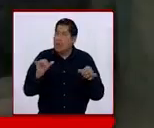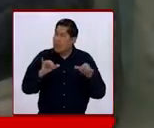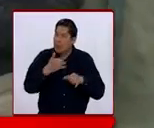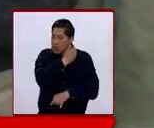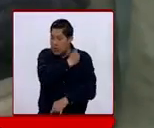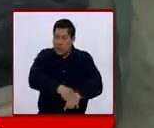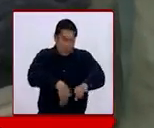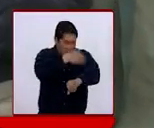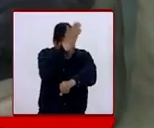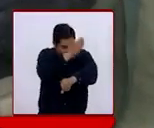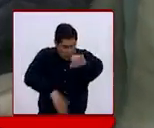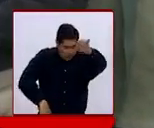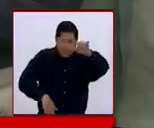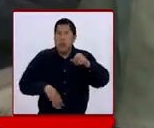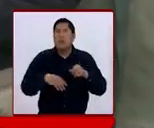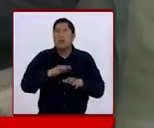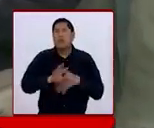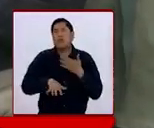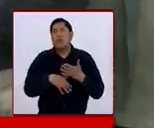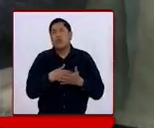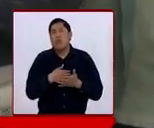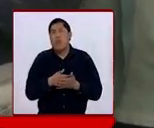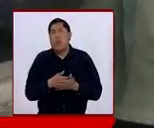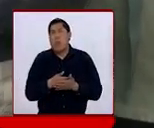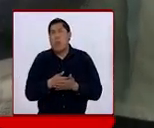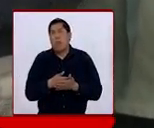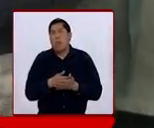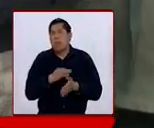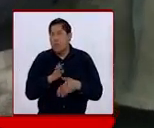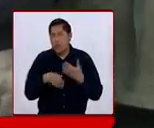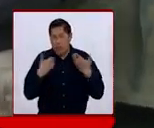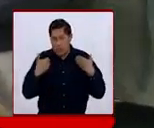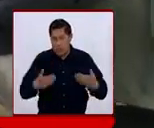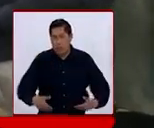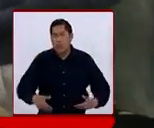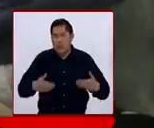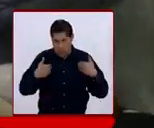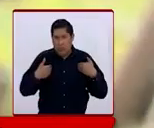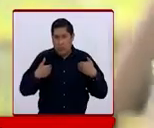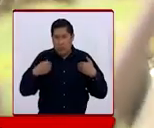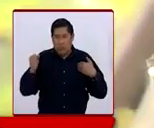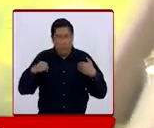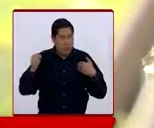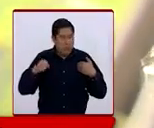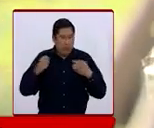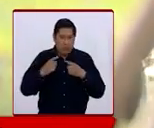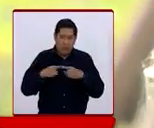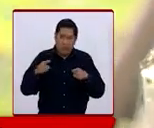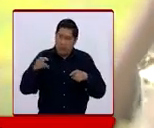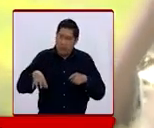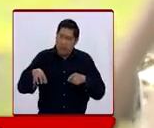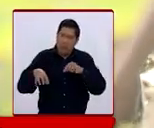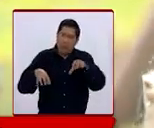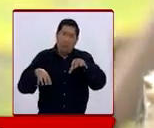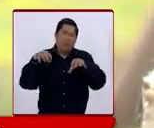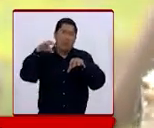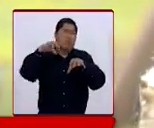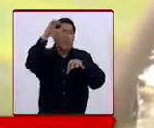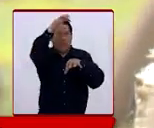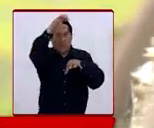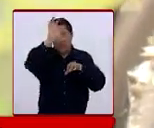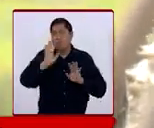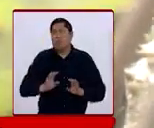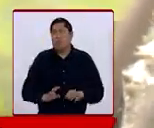descuartizada. Se ha encontrado todo el cuerpo, obviamente en diferentes regiones,